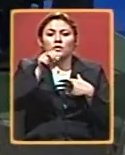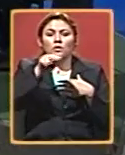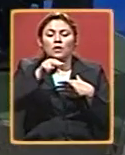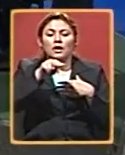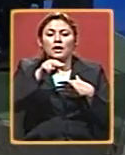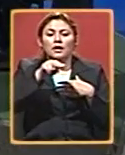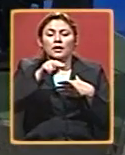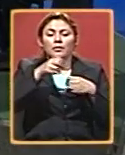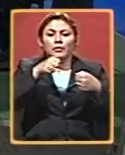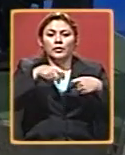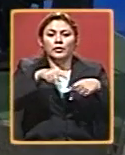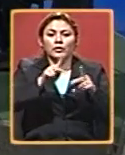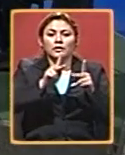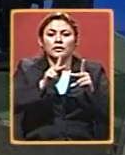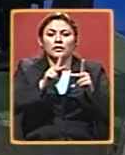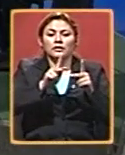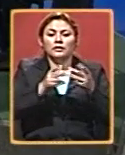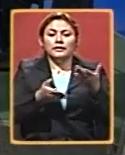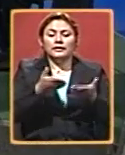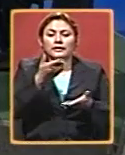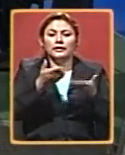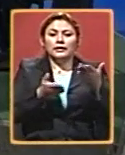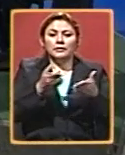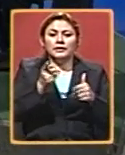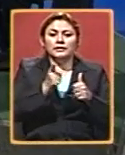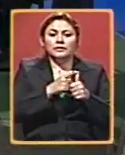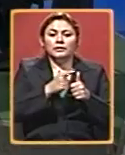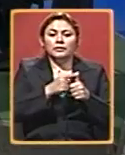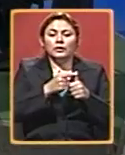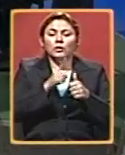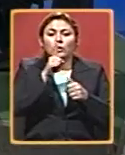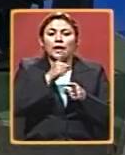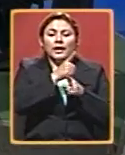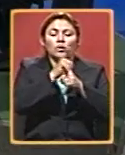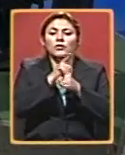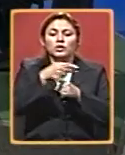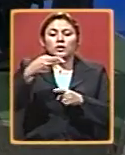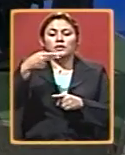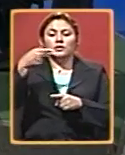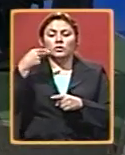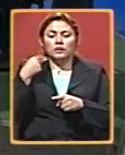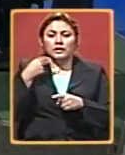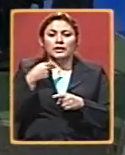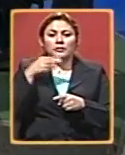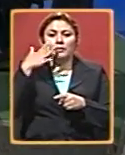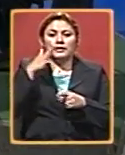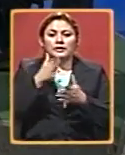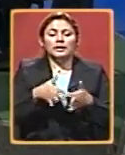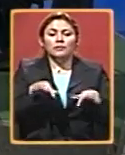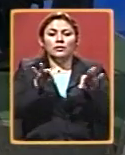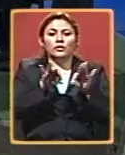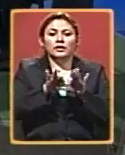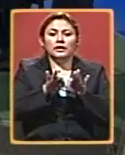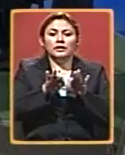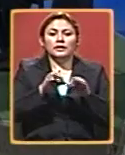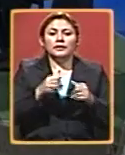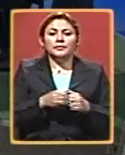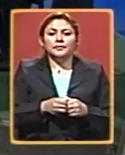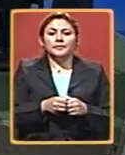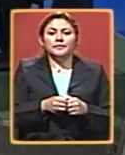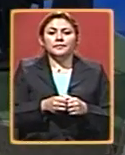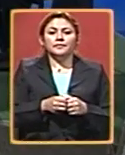espacio. Tal vez en primera instancia una corrección histórica, me parece que es importante